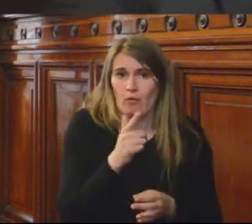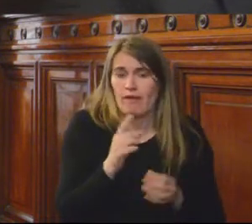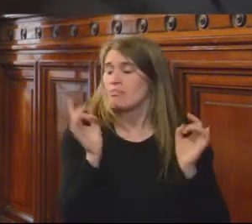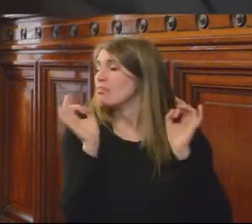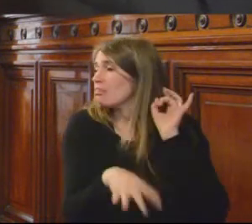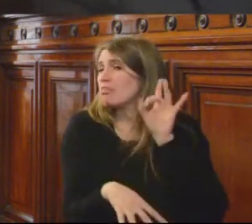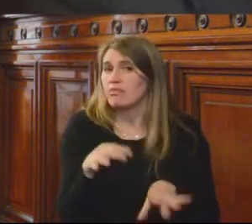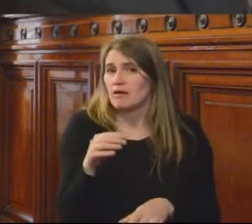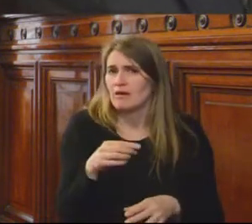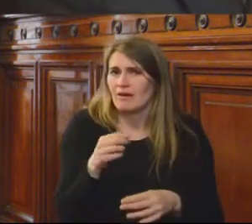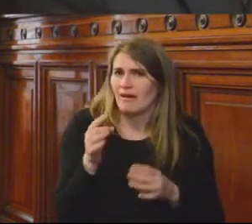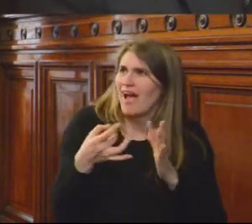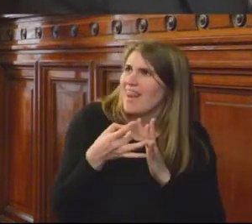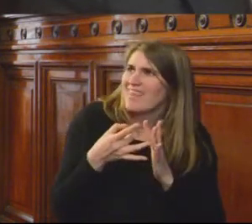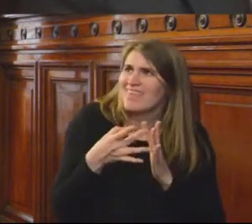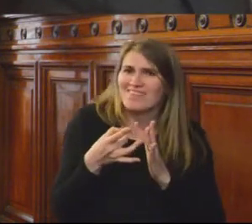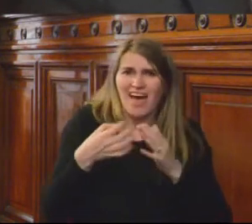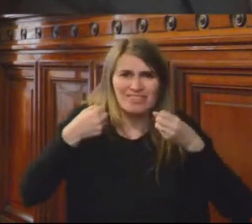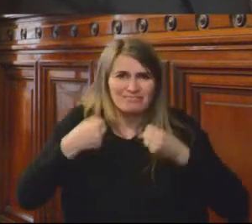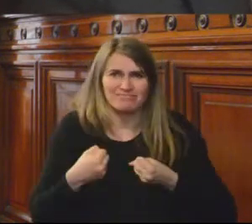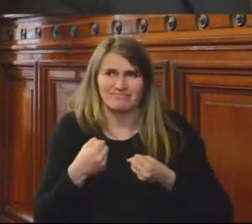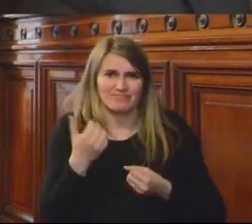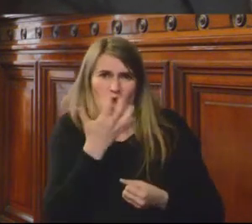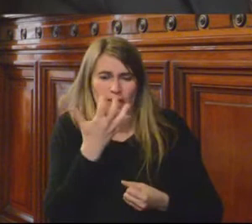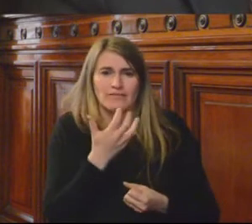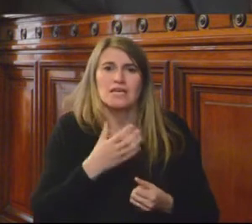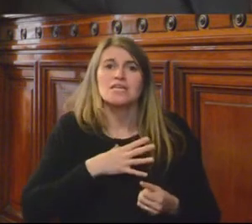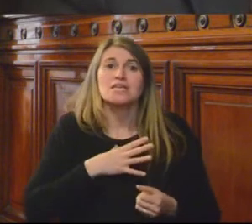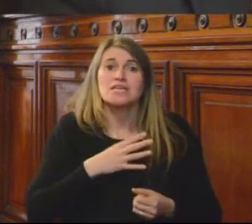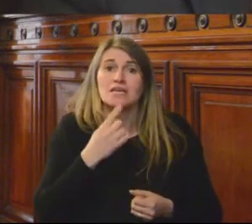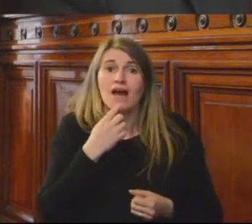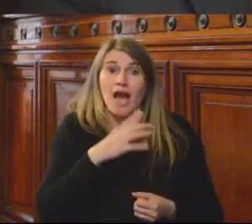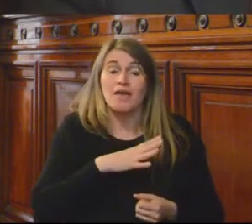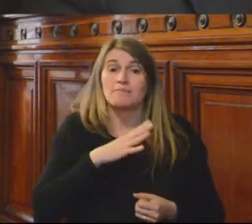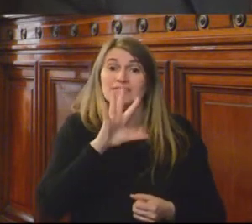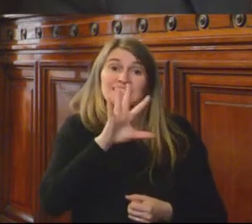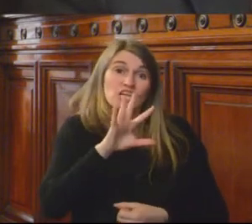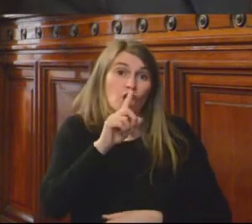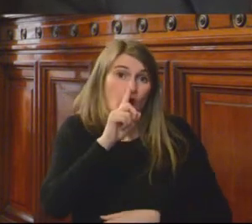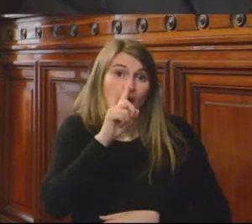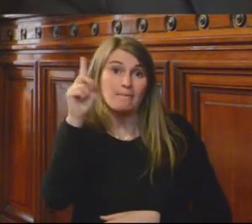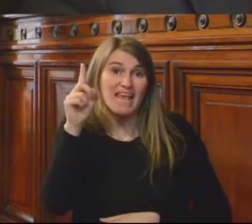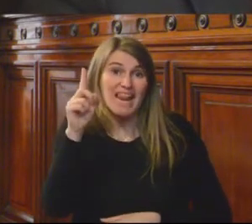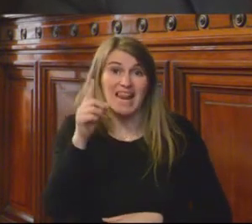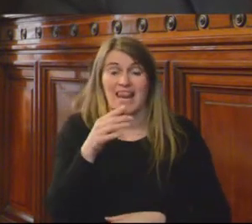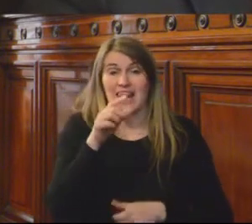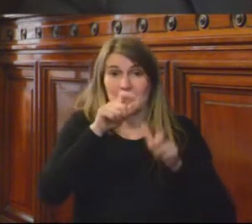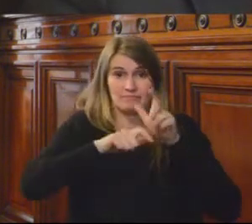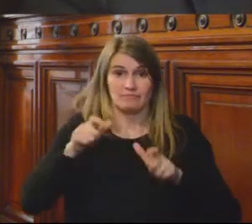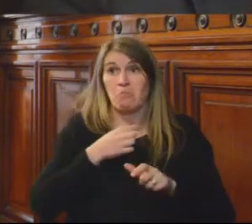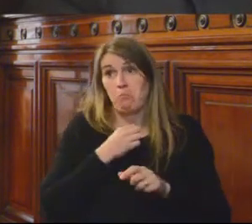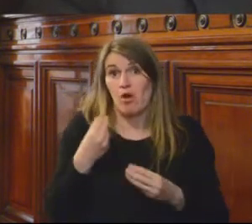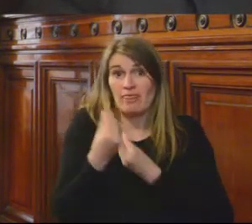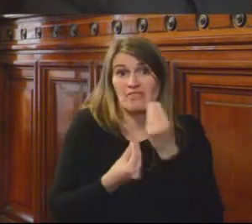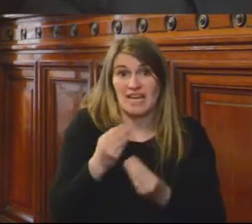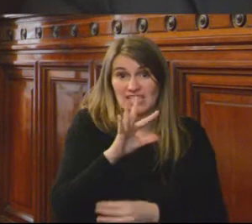verdaderamente alarmante. Tenemos una capacidad aproximada de 5.000 cupos para reclusos ahí